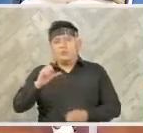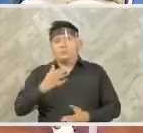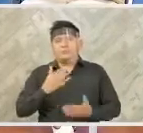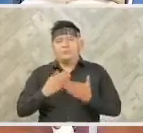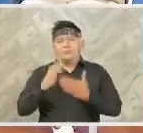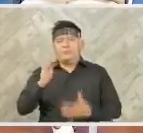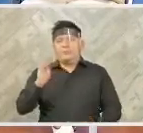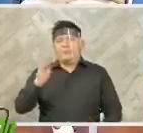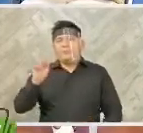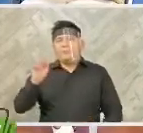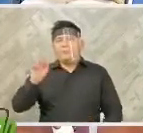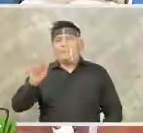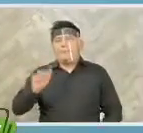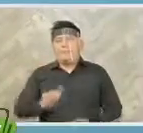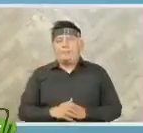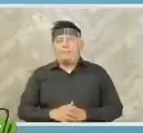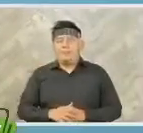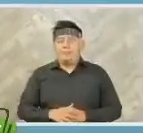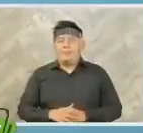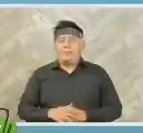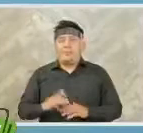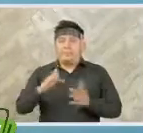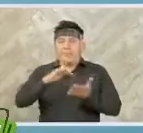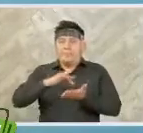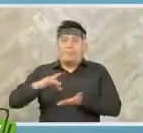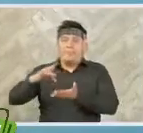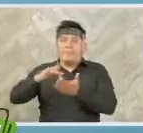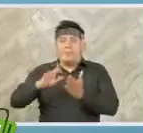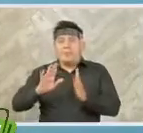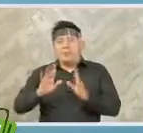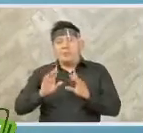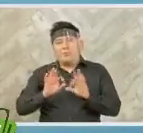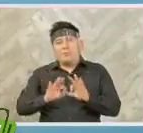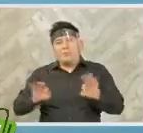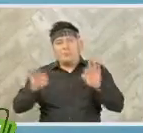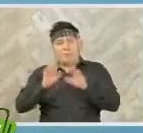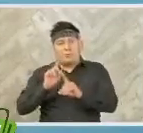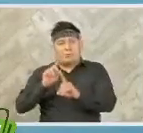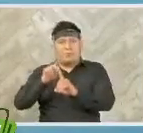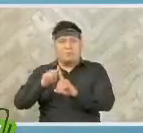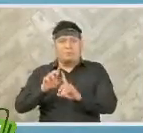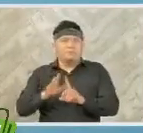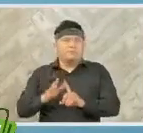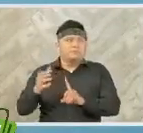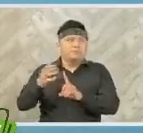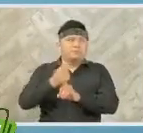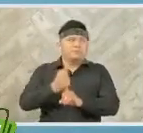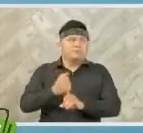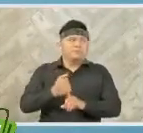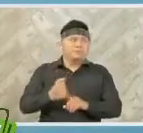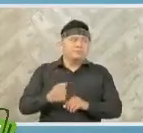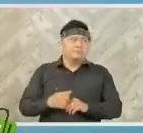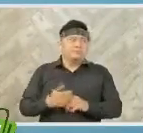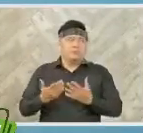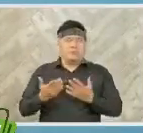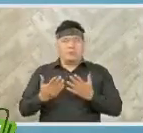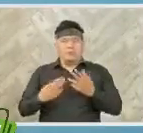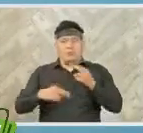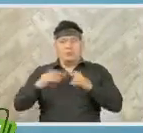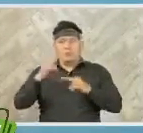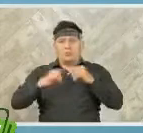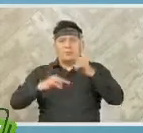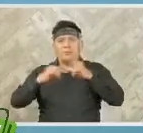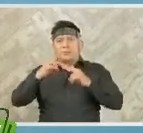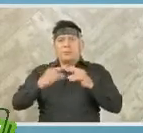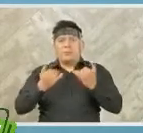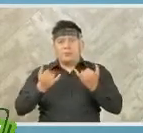en este plan de desarrollo, la participación es un eje fundamental. No solamente logramos participación para construir este plan,